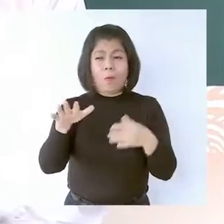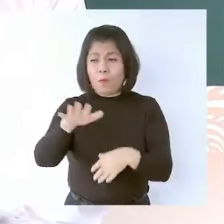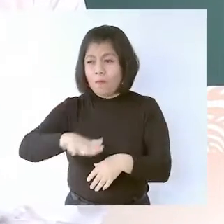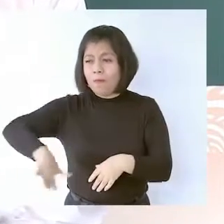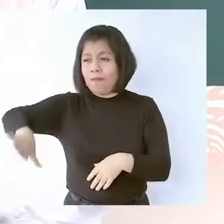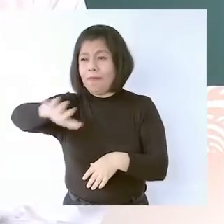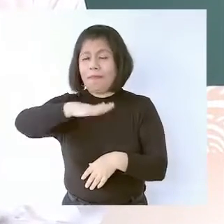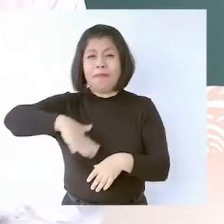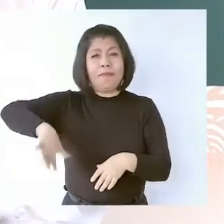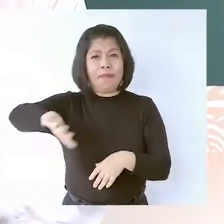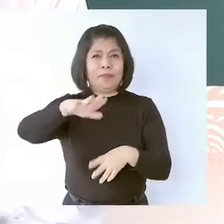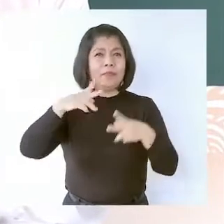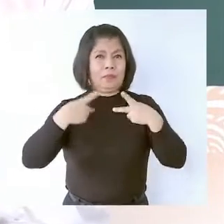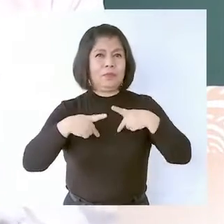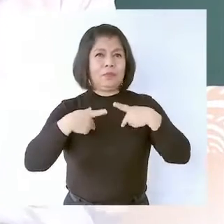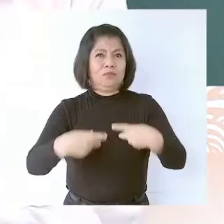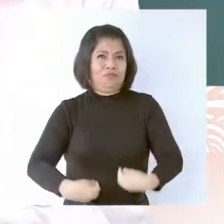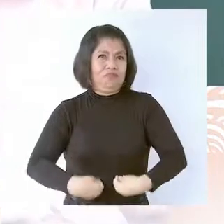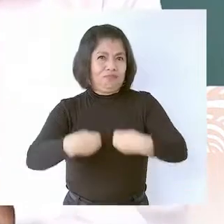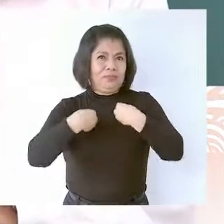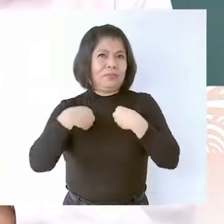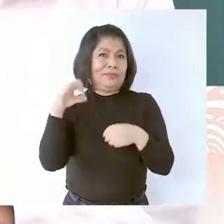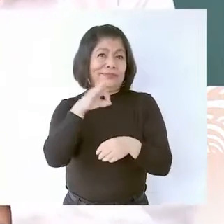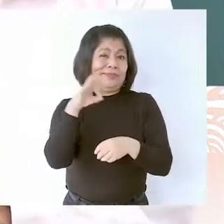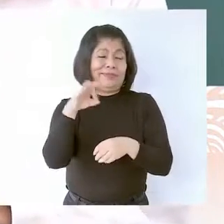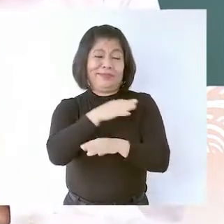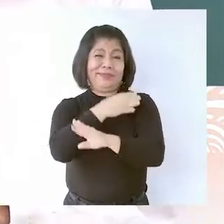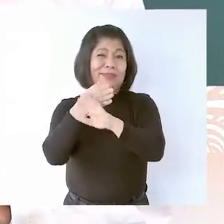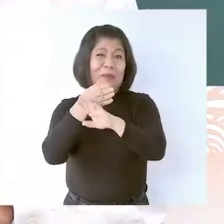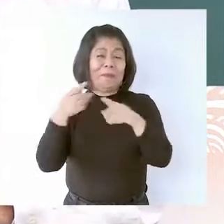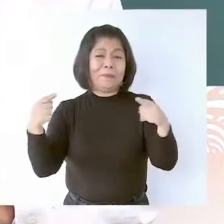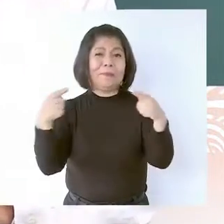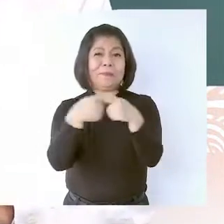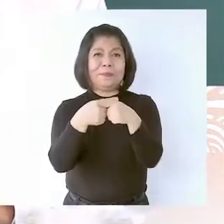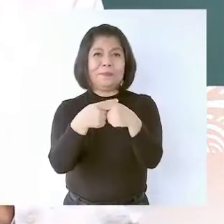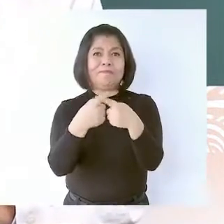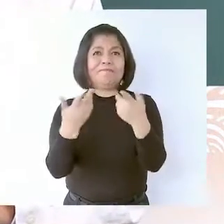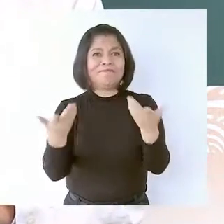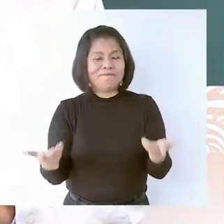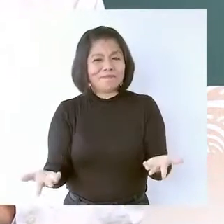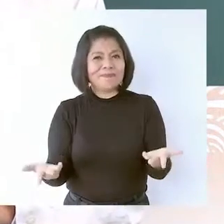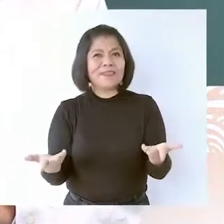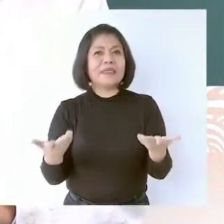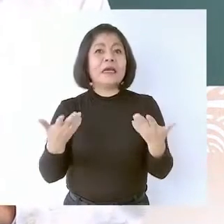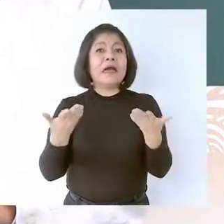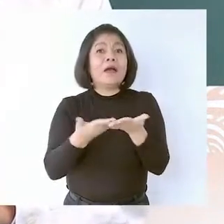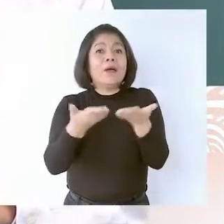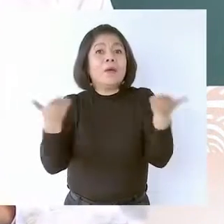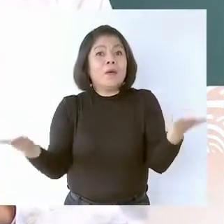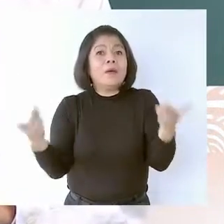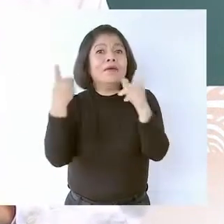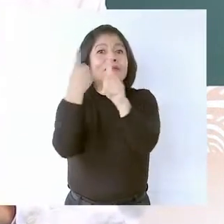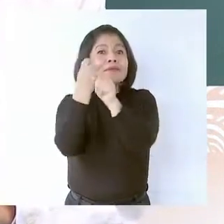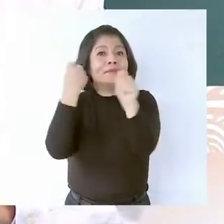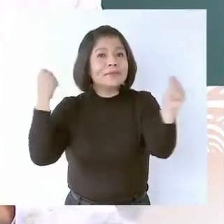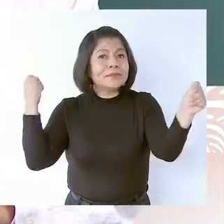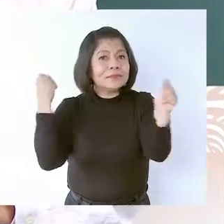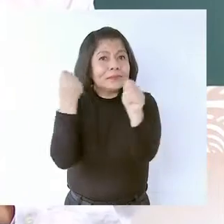colonias. Entonces, ¿cómo aumentar la superficie de rodamiento sin